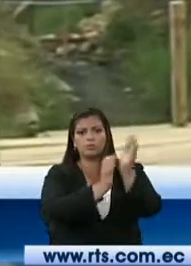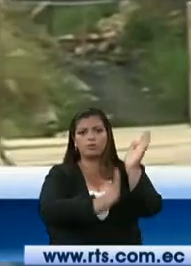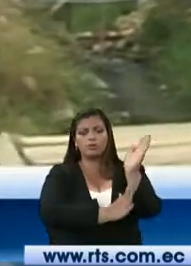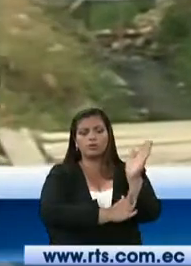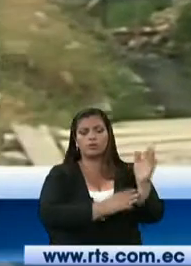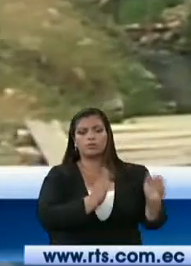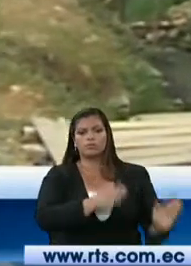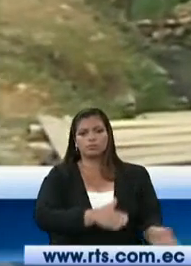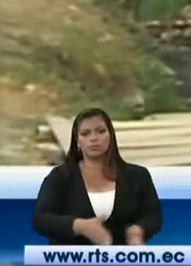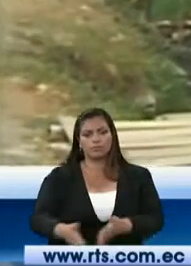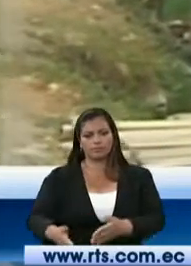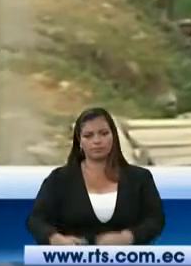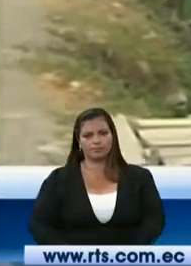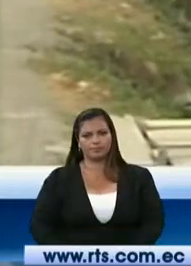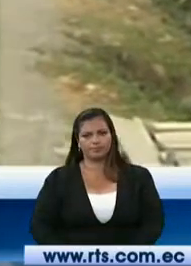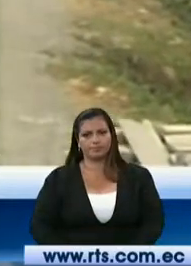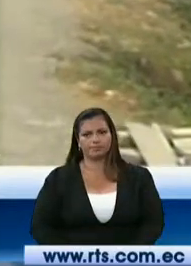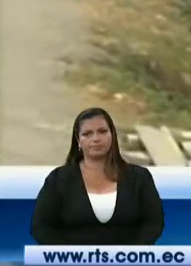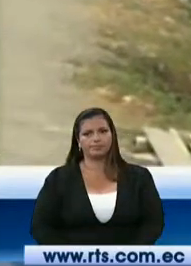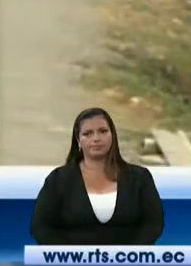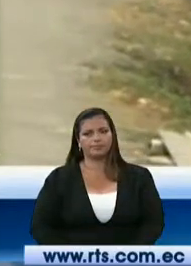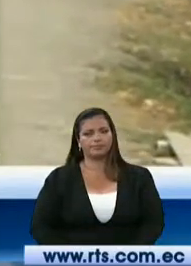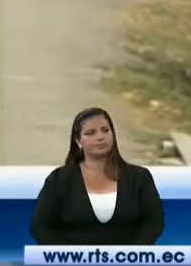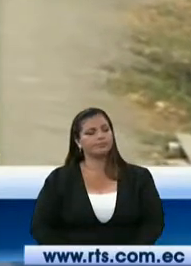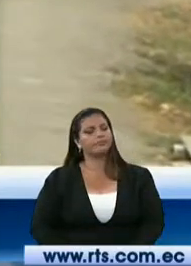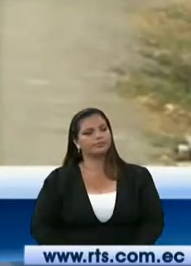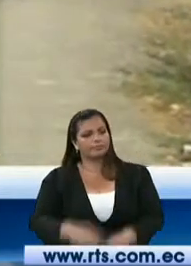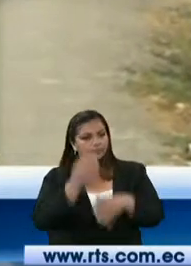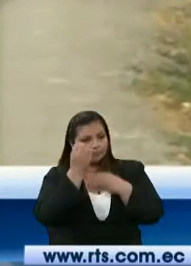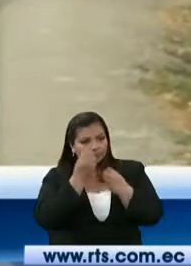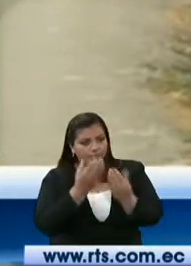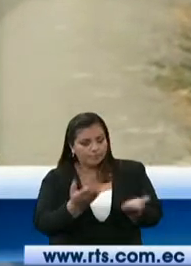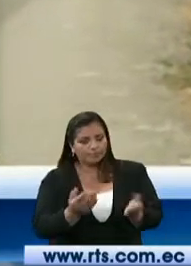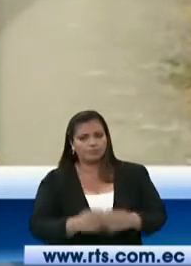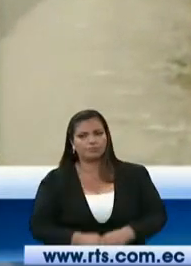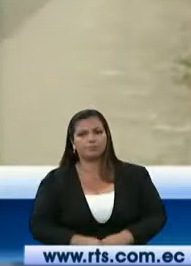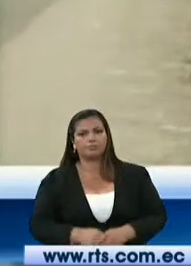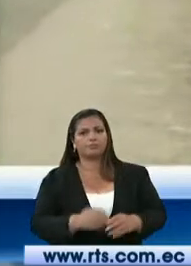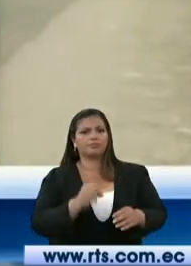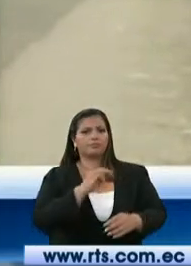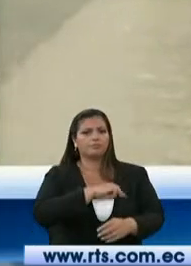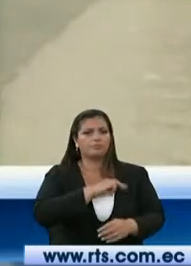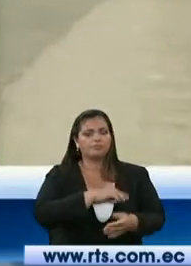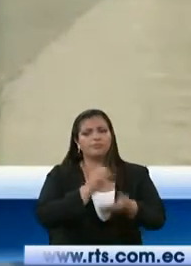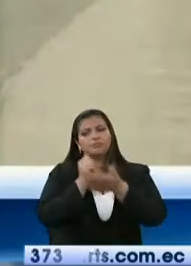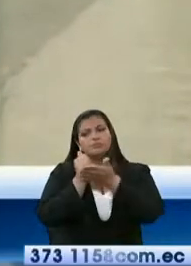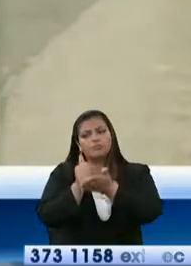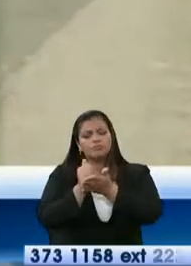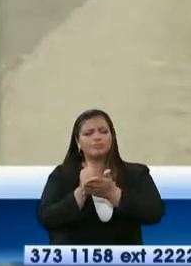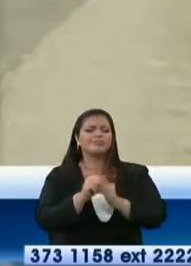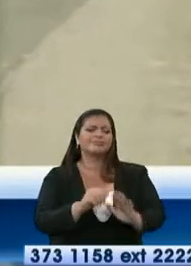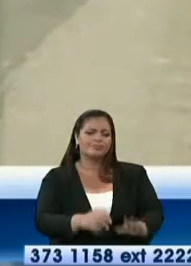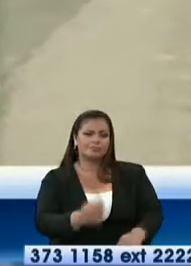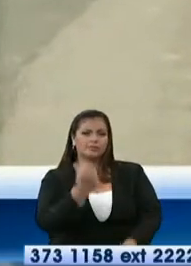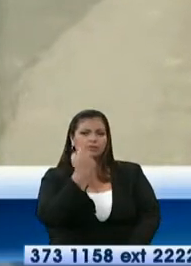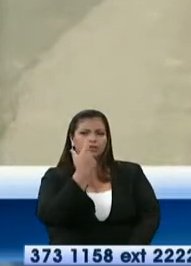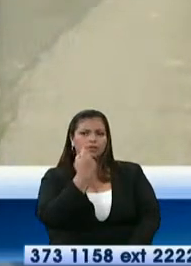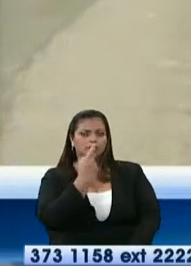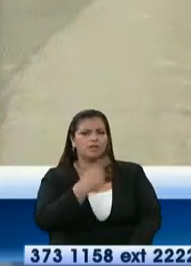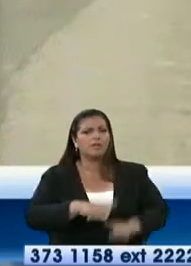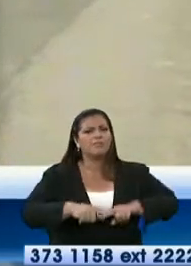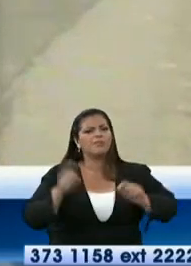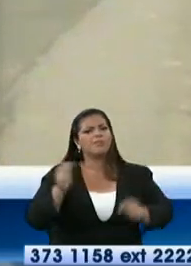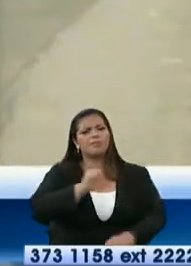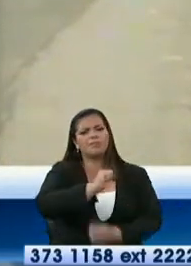Mire, le voy a decir algo, independientemente de si se coloque aquí un ducto cajón, independientemente de eso, esto es un canal de aguas lluvias, no tienen por qué botar